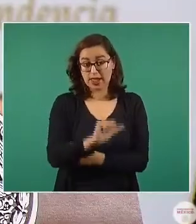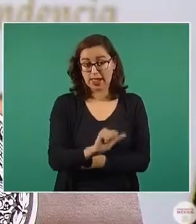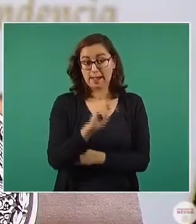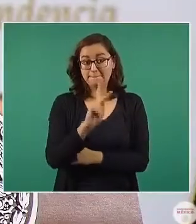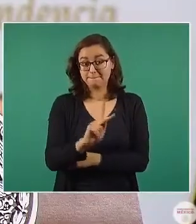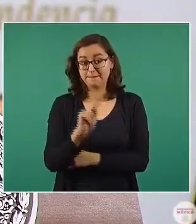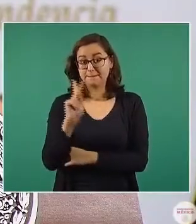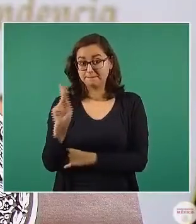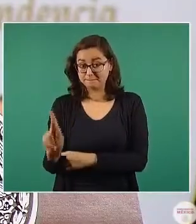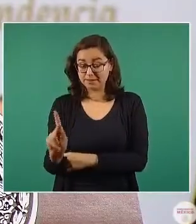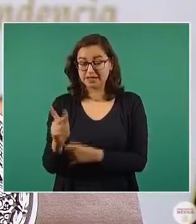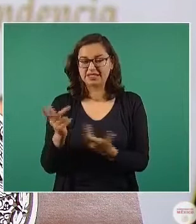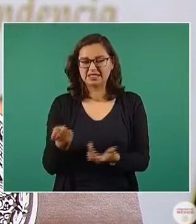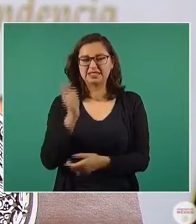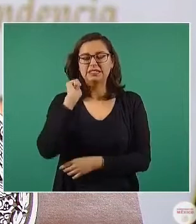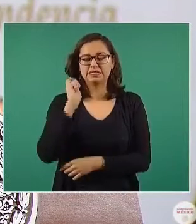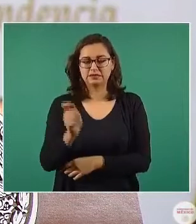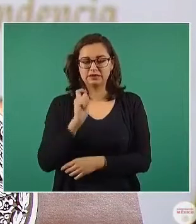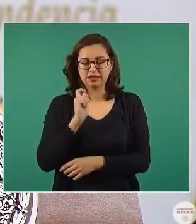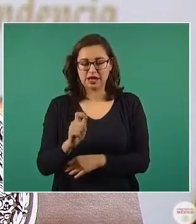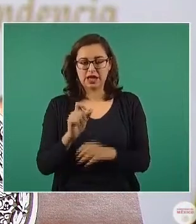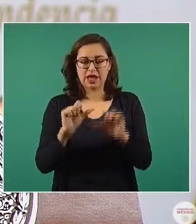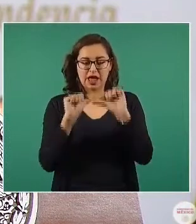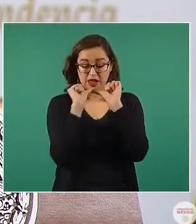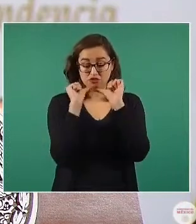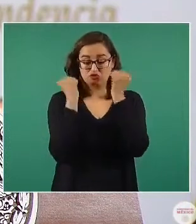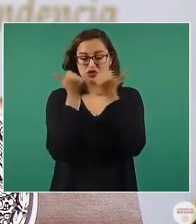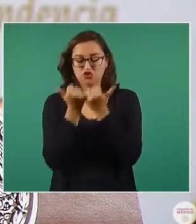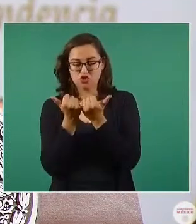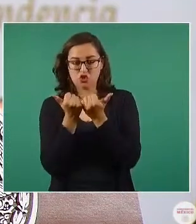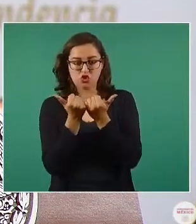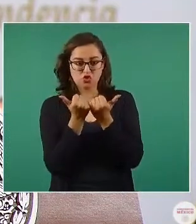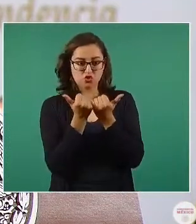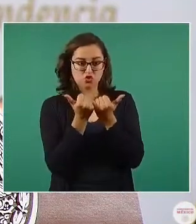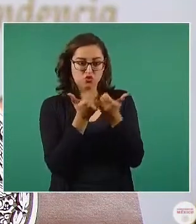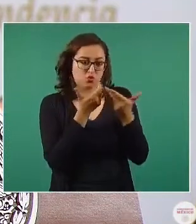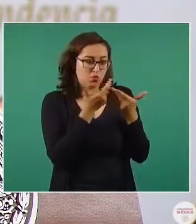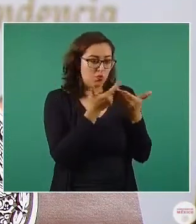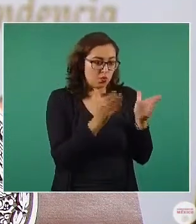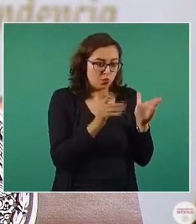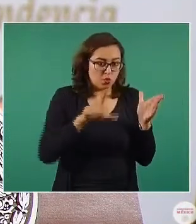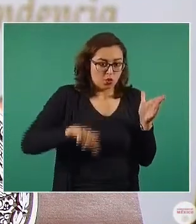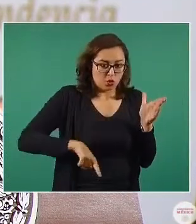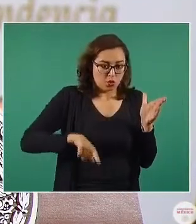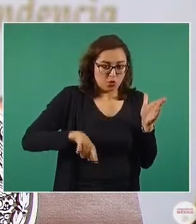son asociaciones públicas privadas. Se pusieron de moda